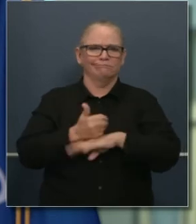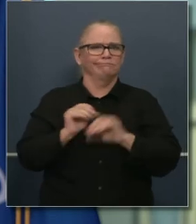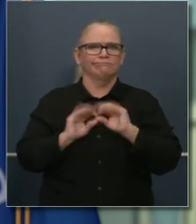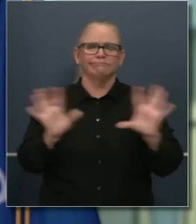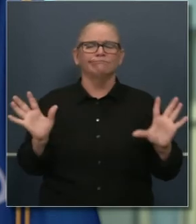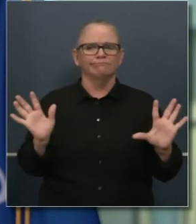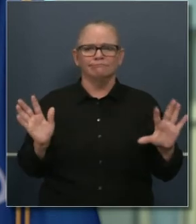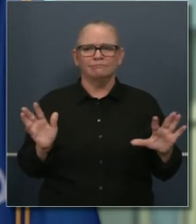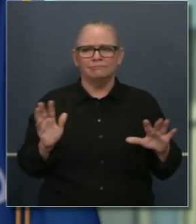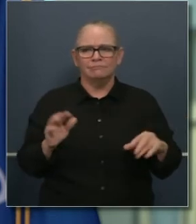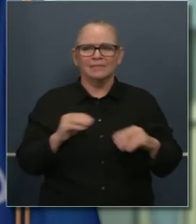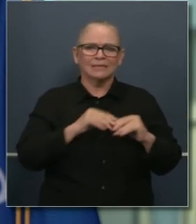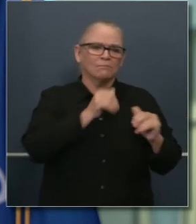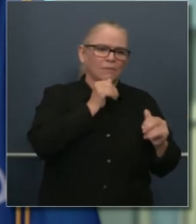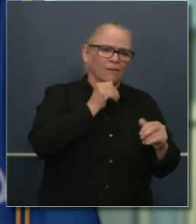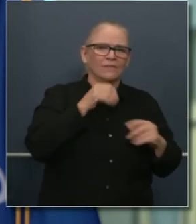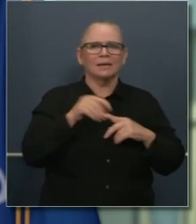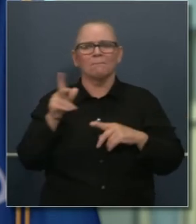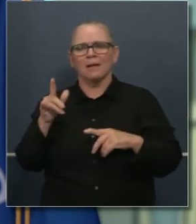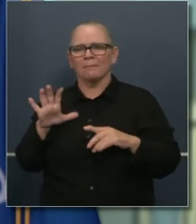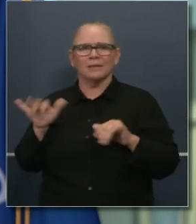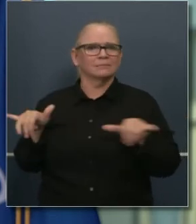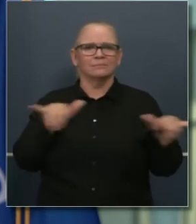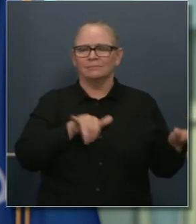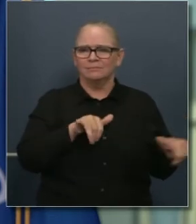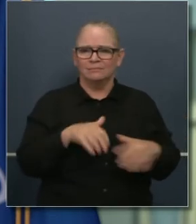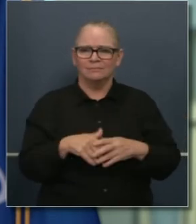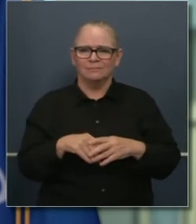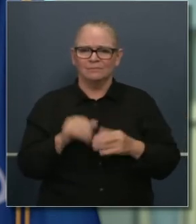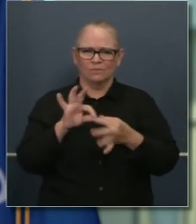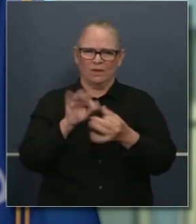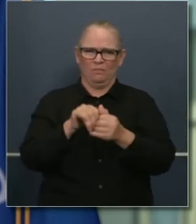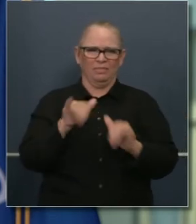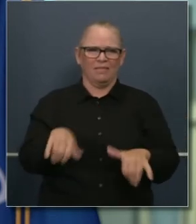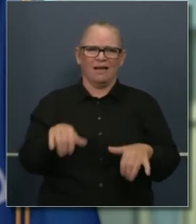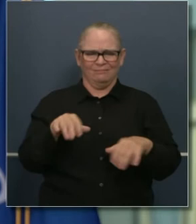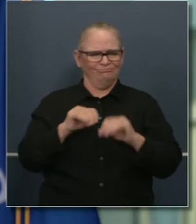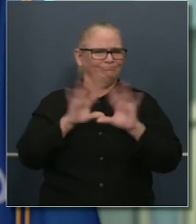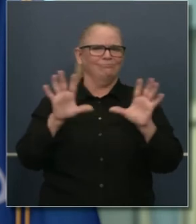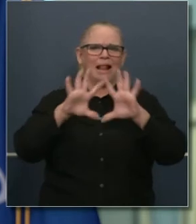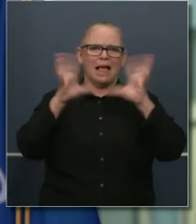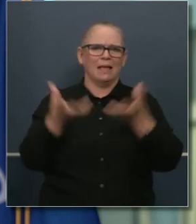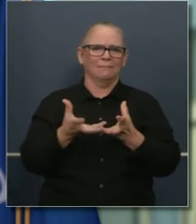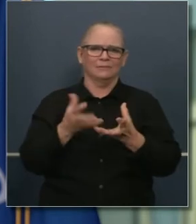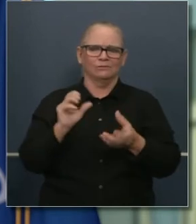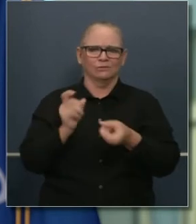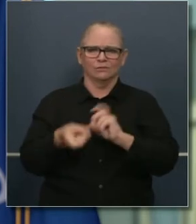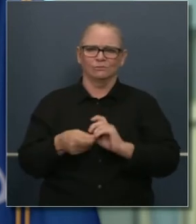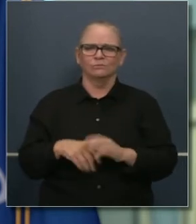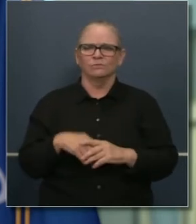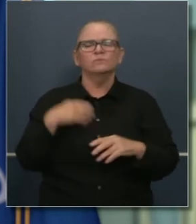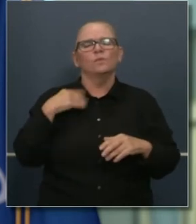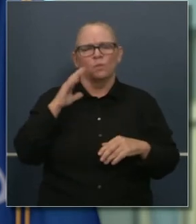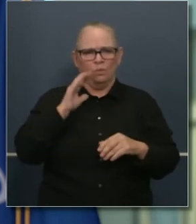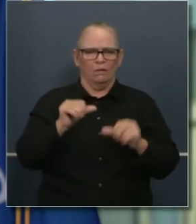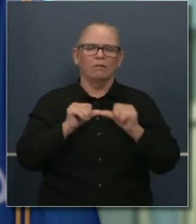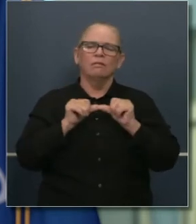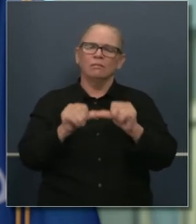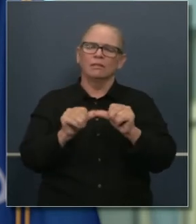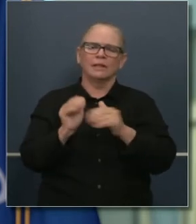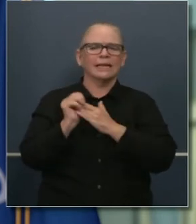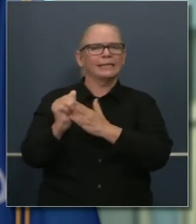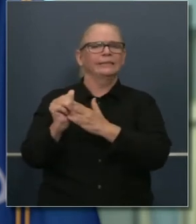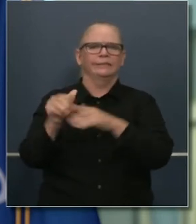no solamente la hemos hecho pública y privadamente seguimos presentando nos como un estado que es líder en el estado